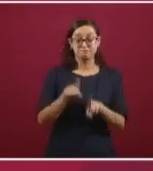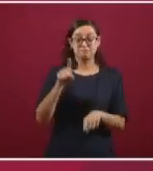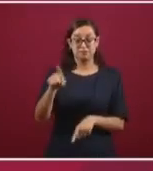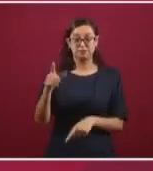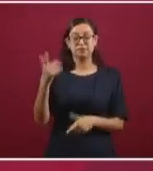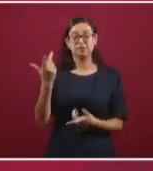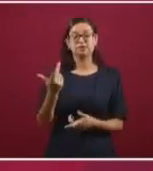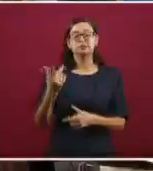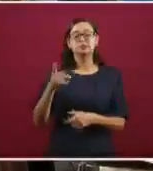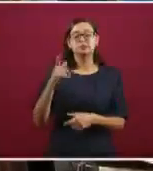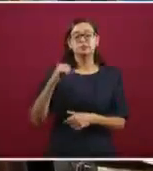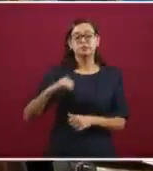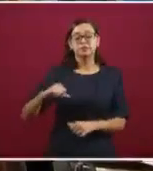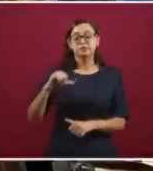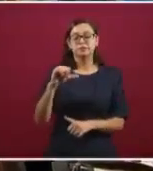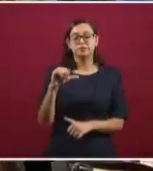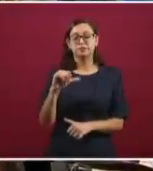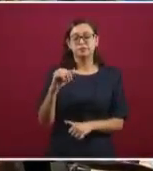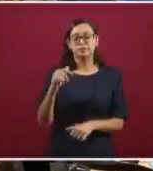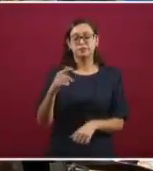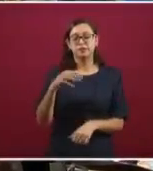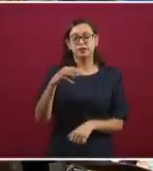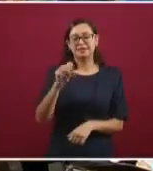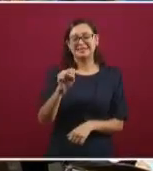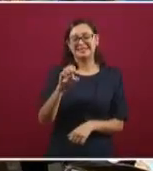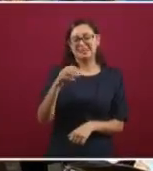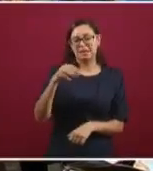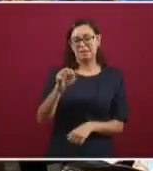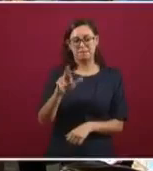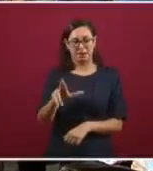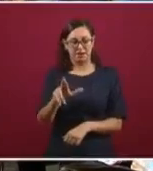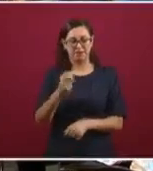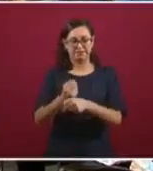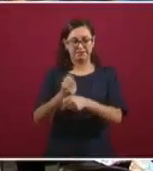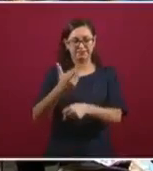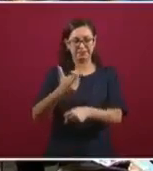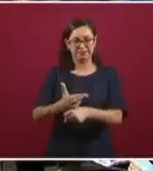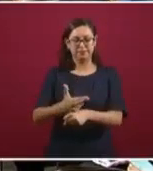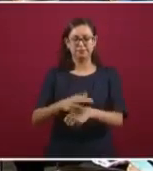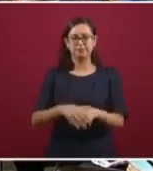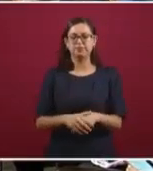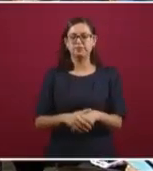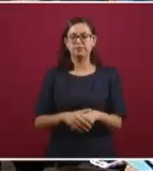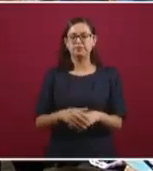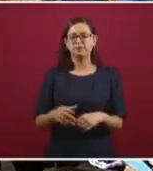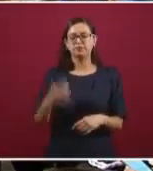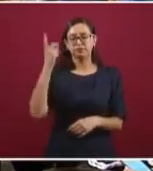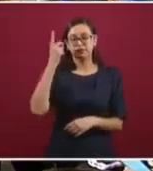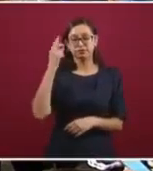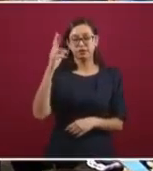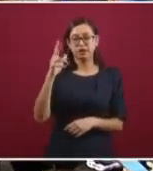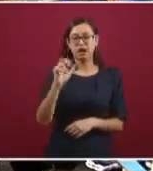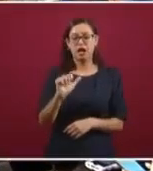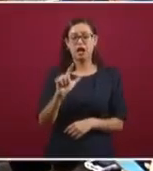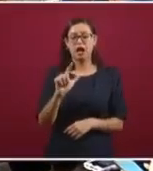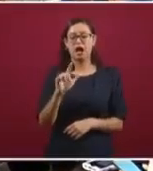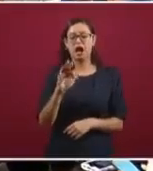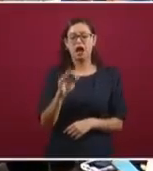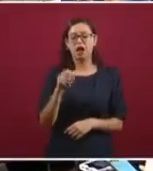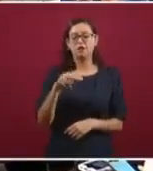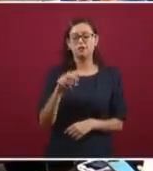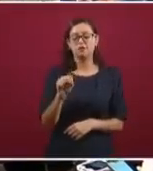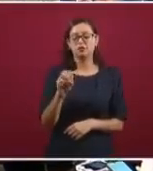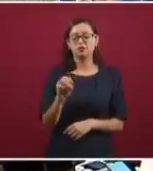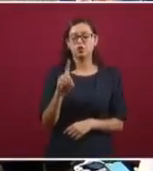Ojeda Durán, secretario de Marina, y el doctor Alfonso Durazo